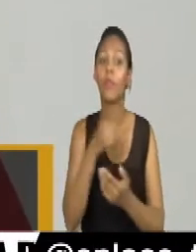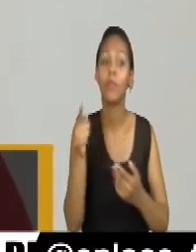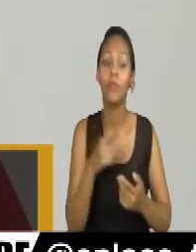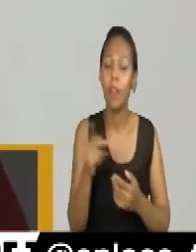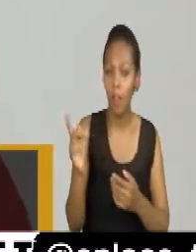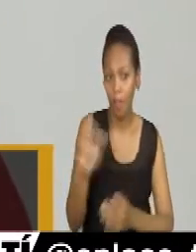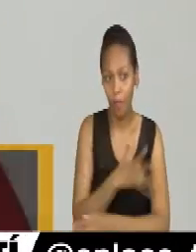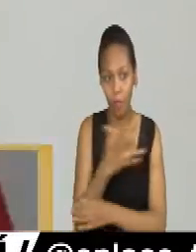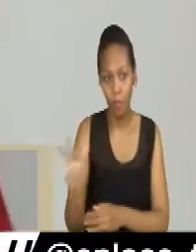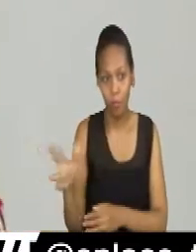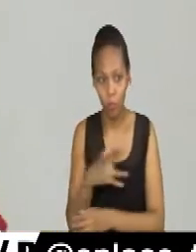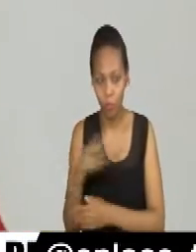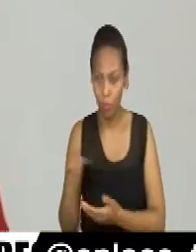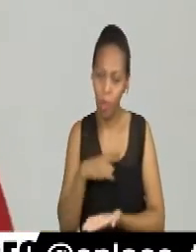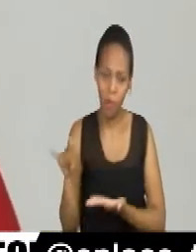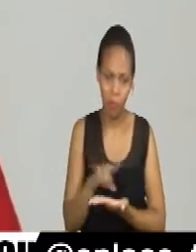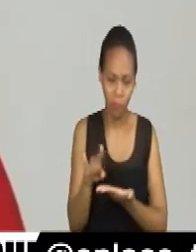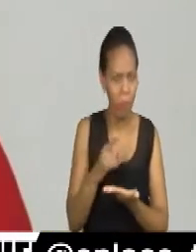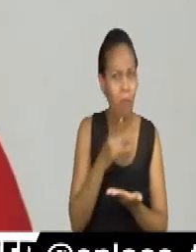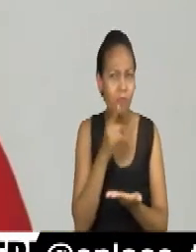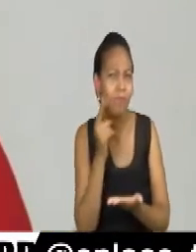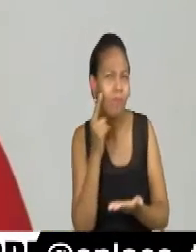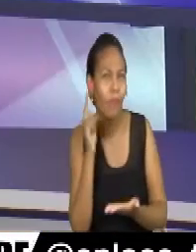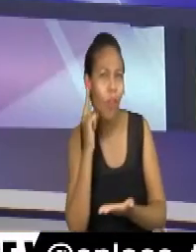nuestro más reciente éxito, El Fulano.